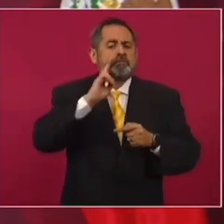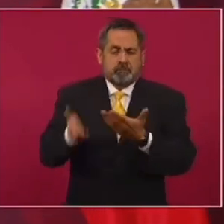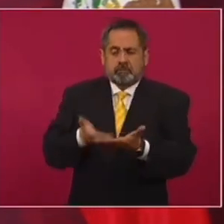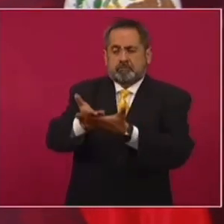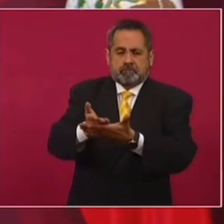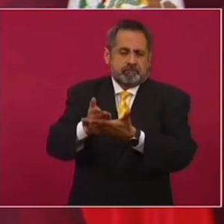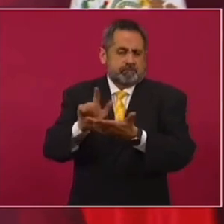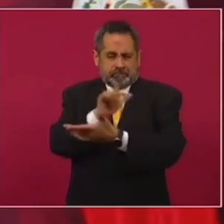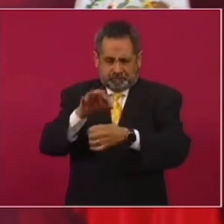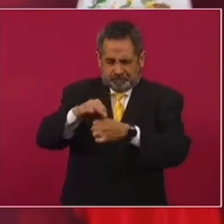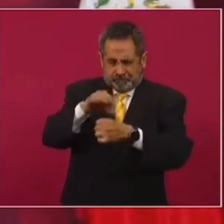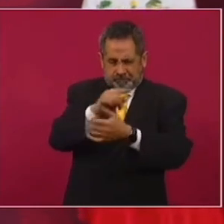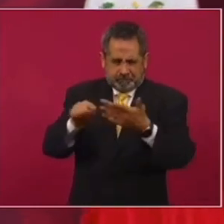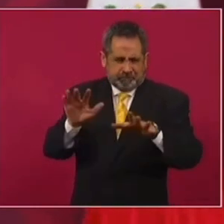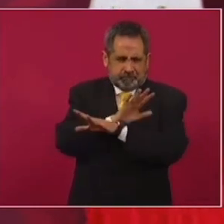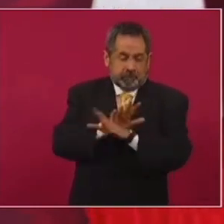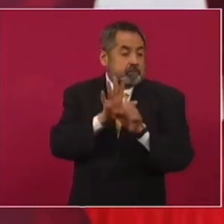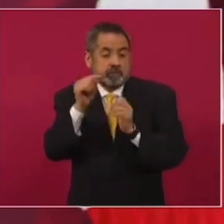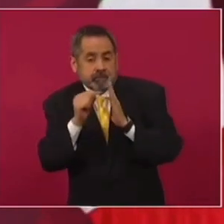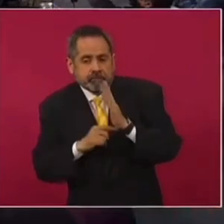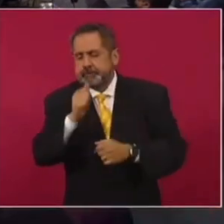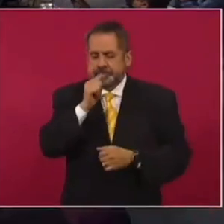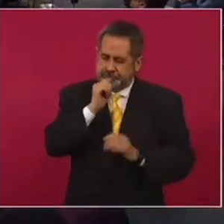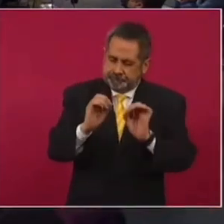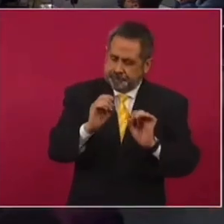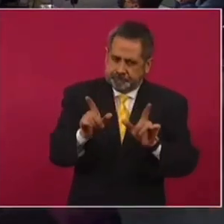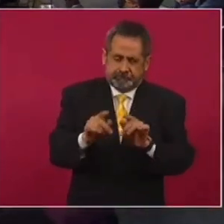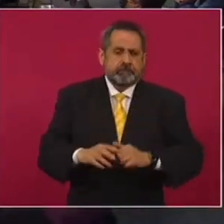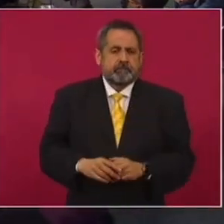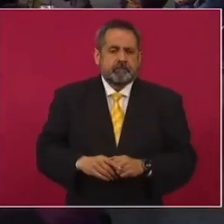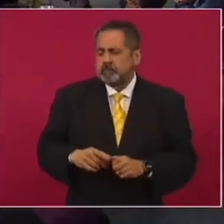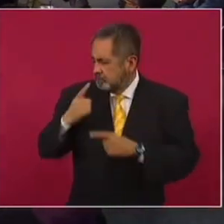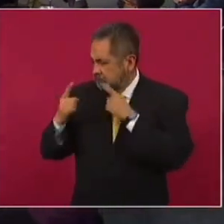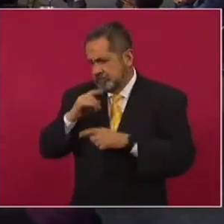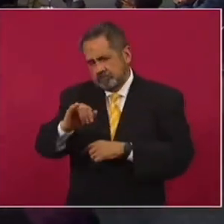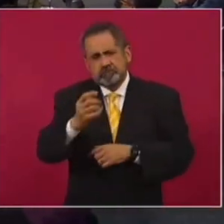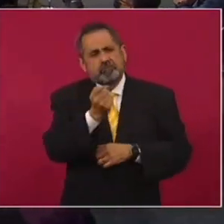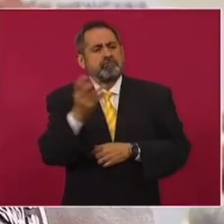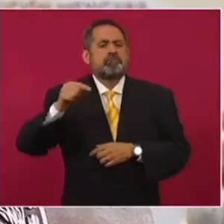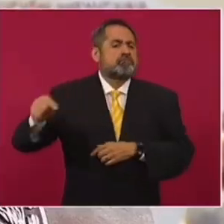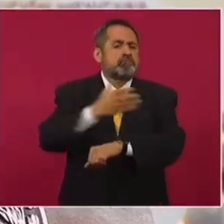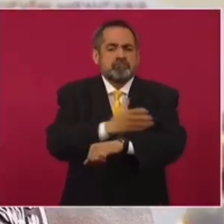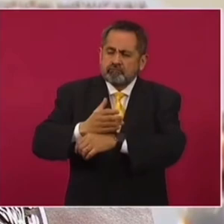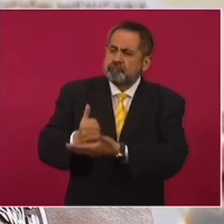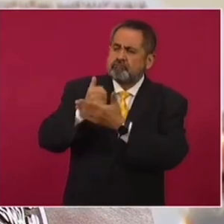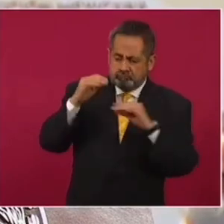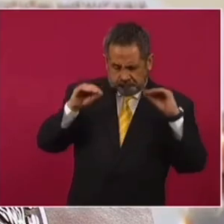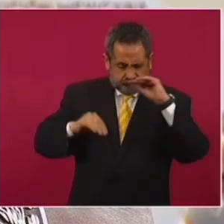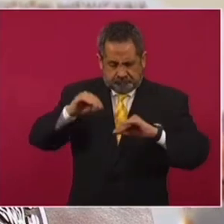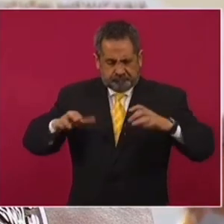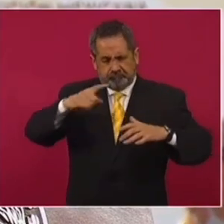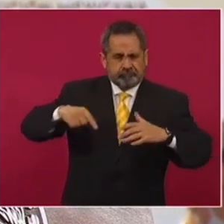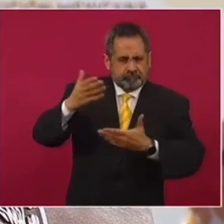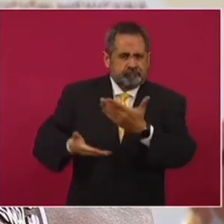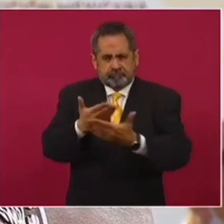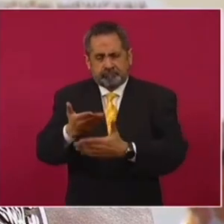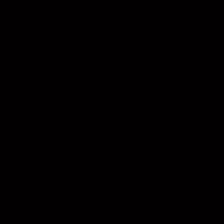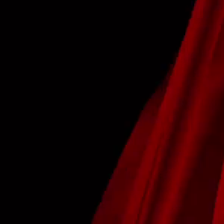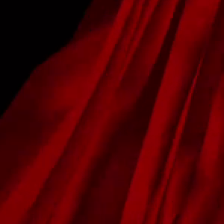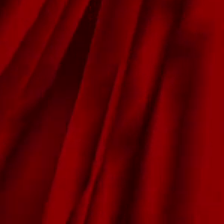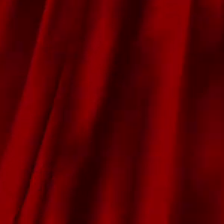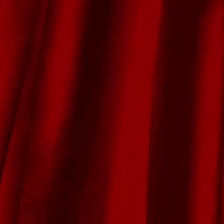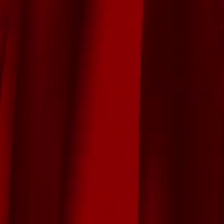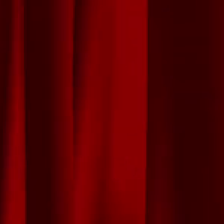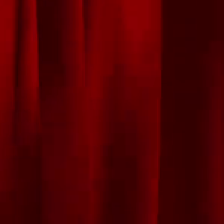sin que podamos ahora decir qué contendrá ella. Sí, sí, lo hemos conversado y hay algunos compañeros que están ayudando en la elaboración de esa propuesta.